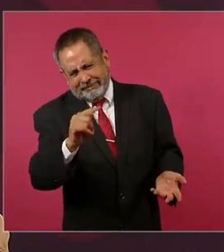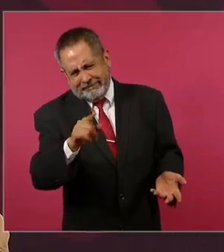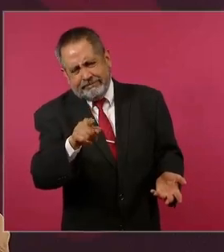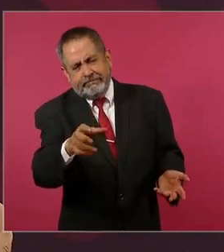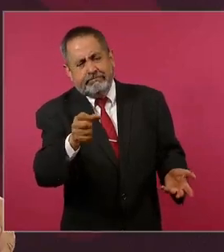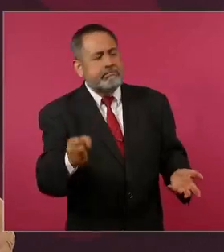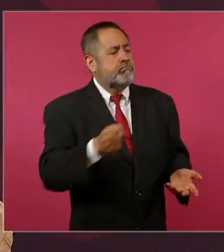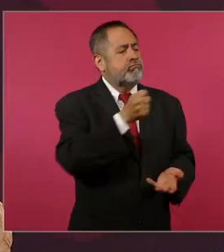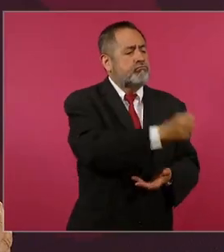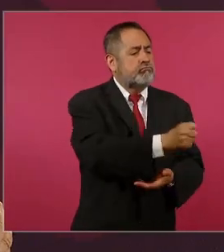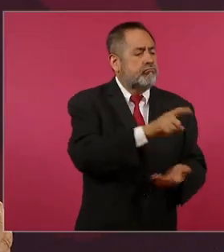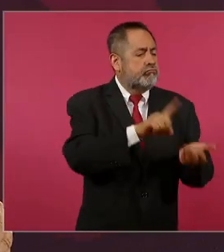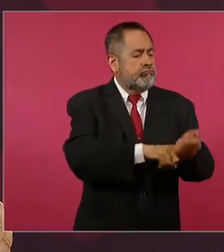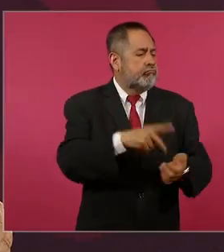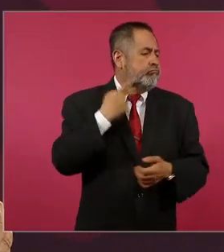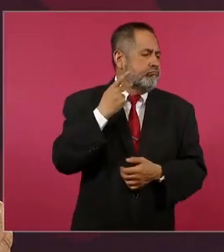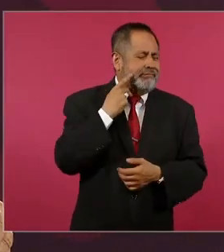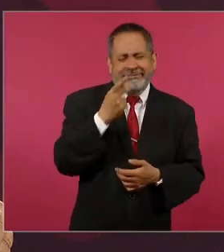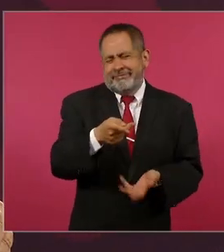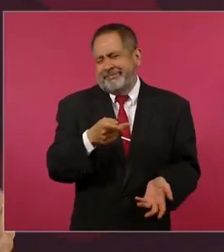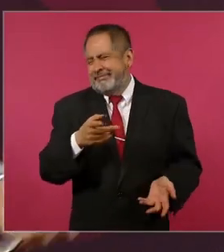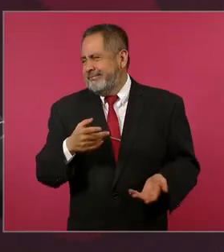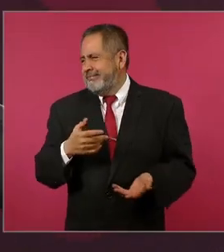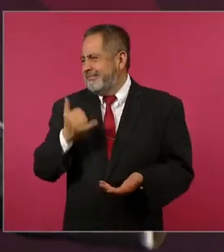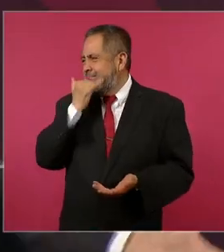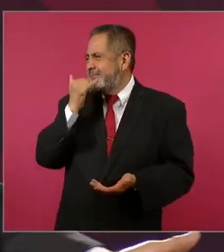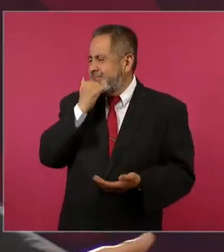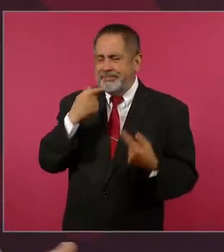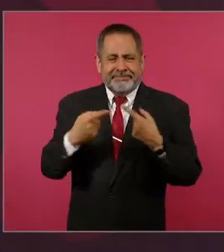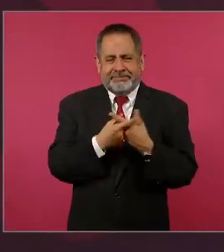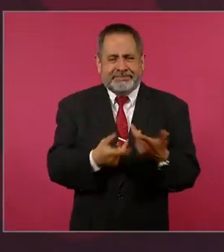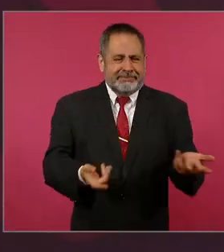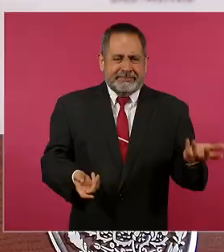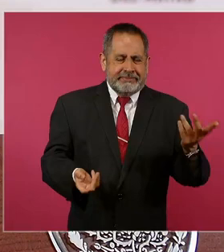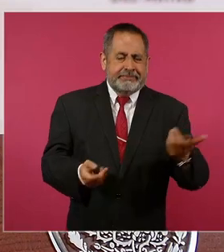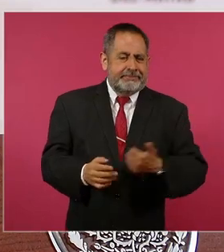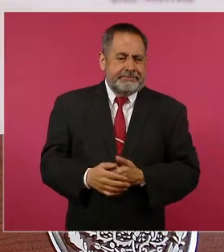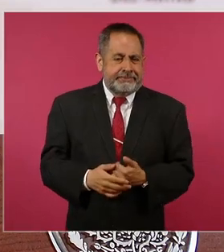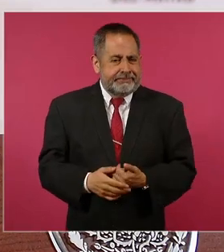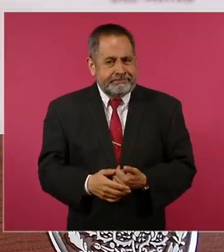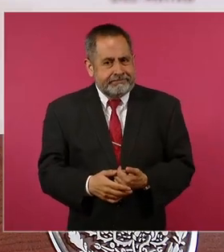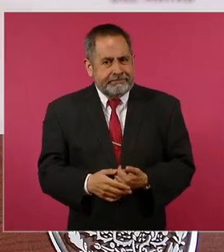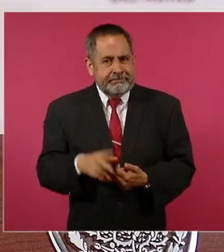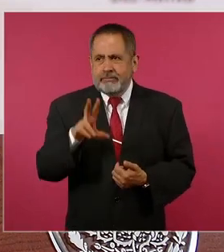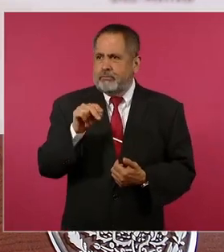de jefe político, pues es